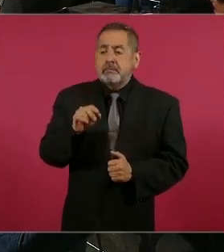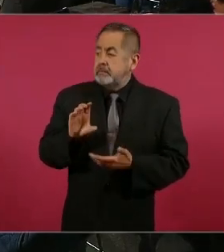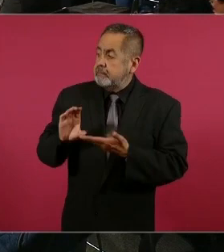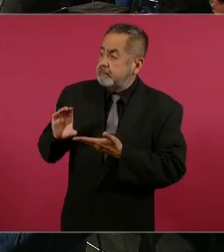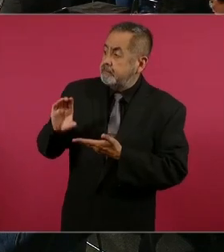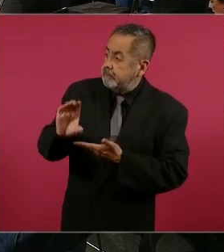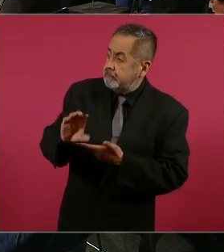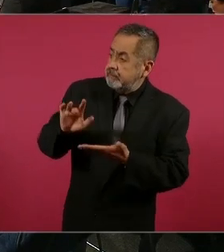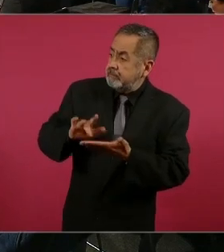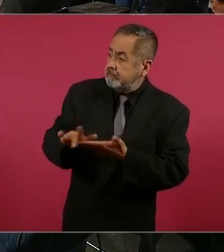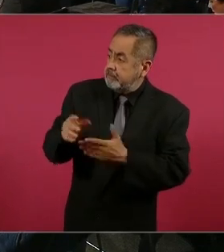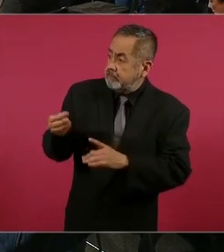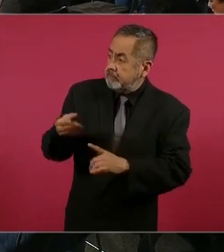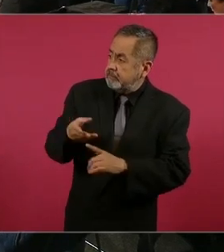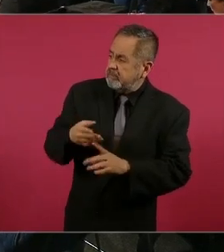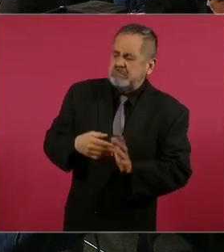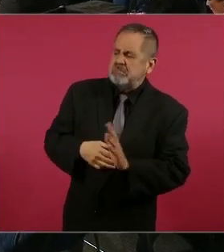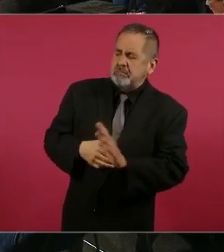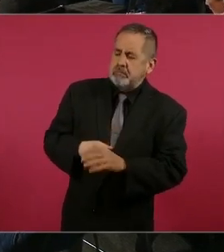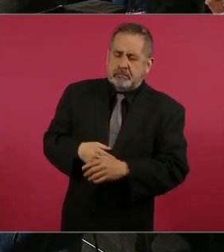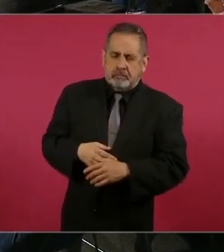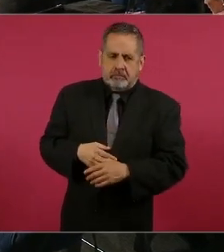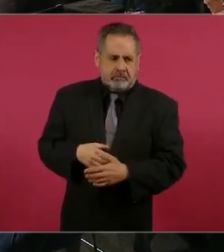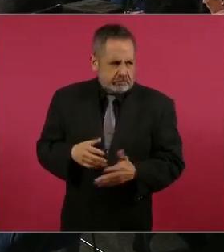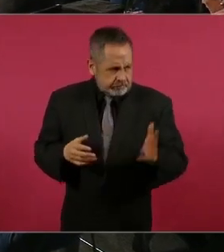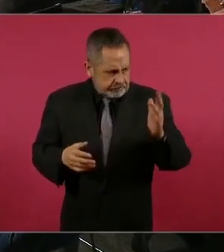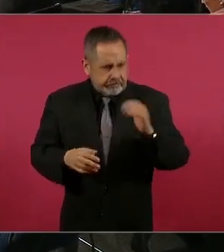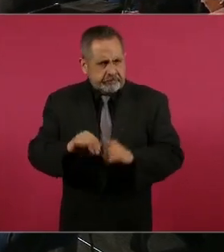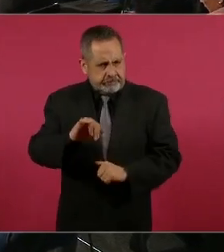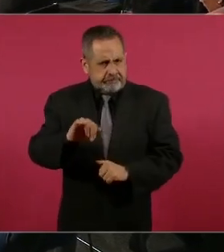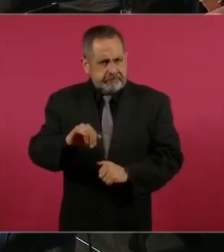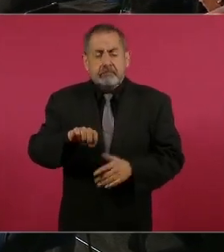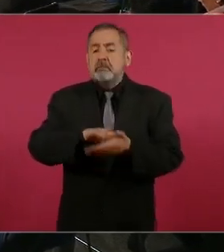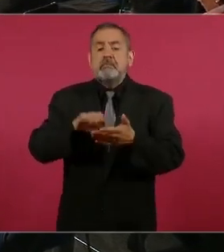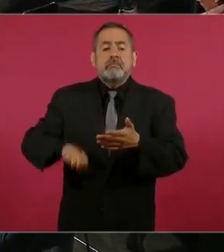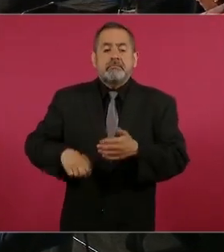subsidio. En el caso, por ejemplo, del campo,